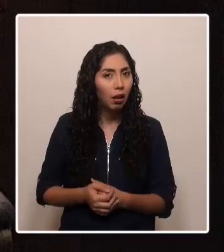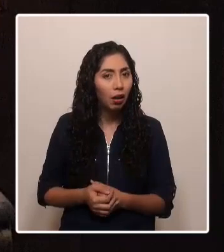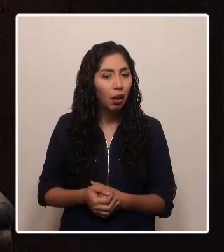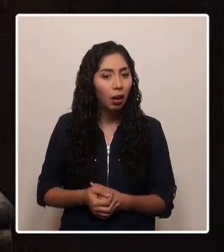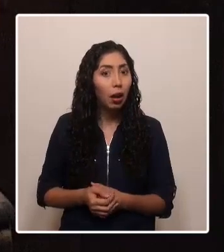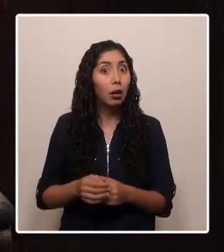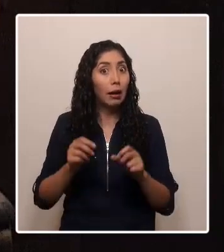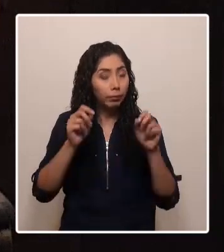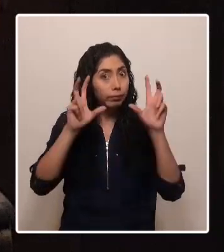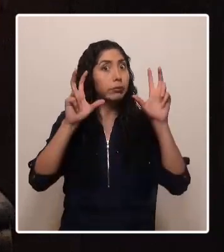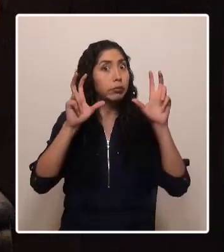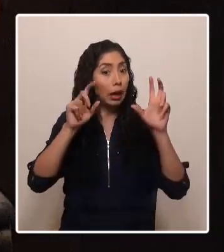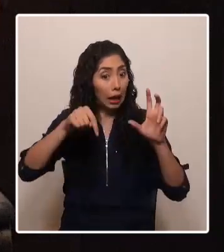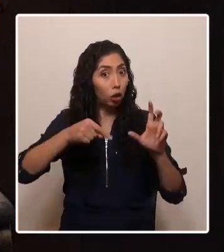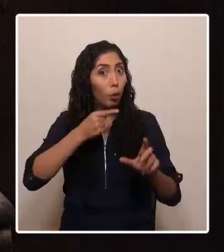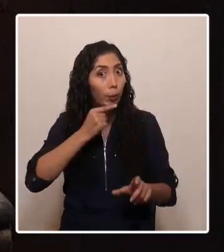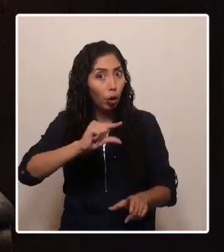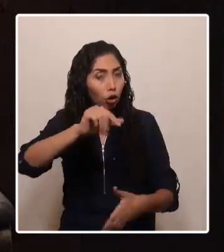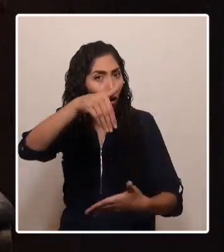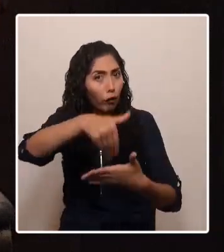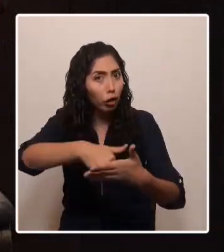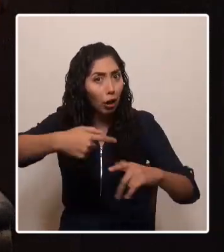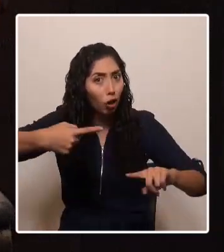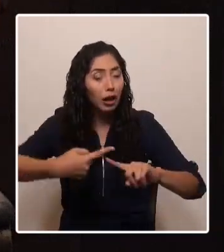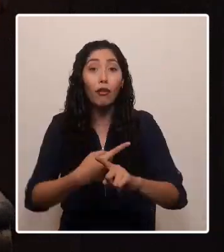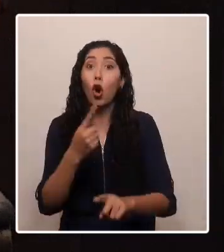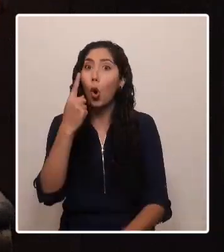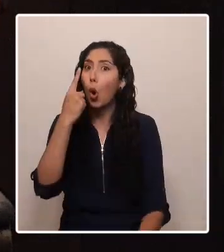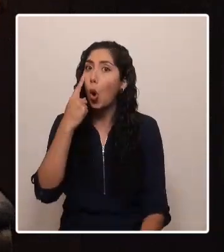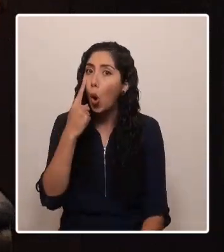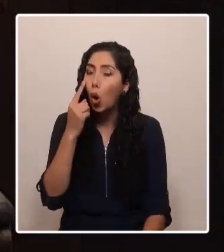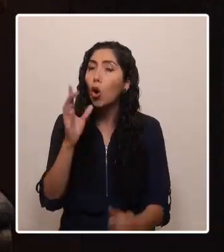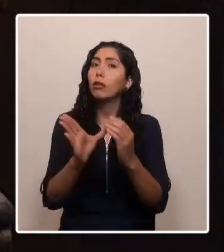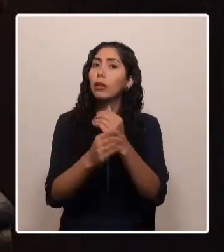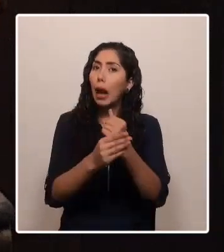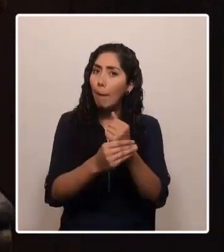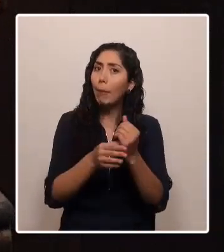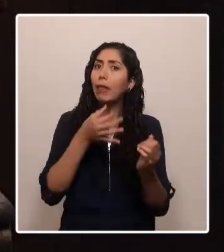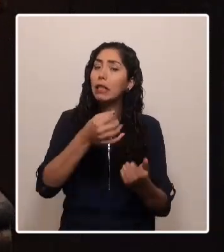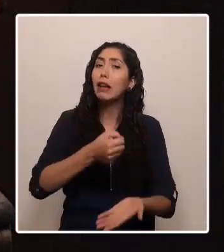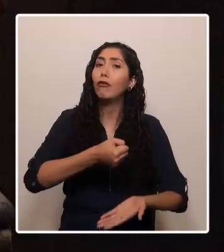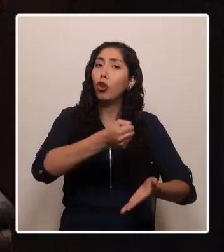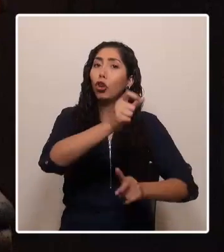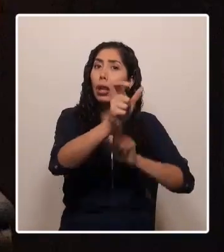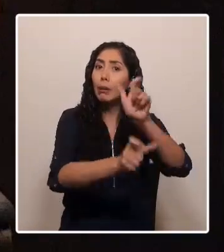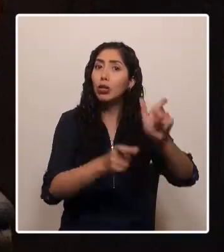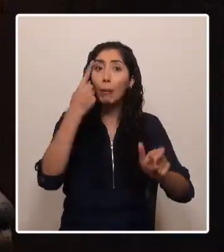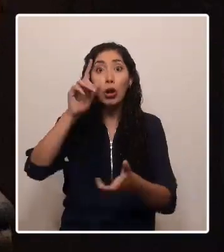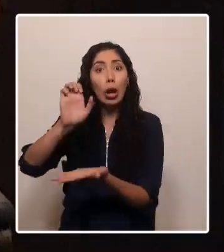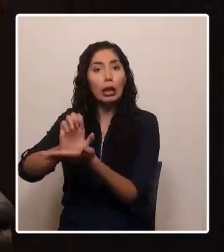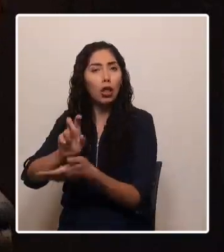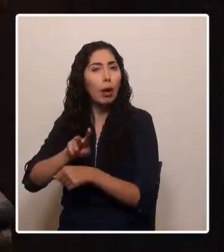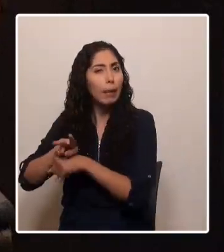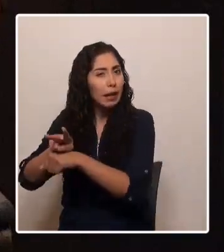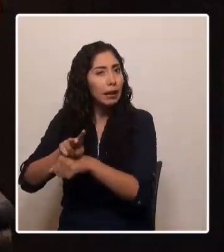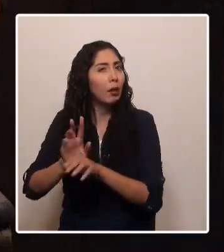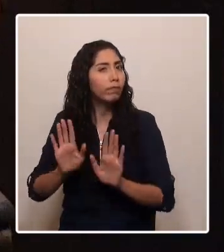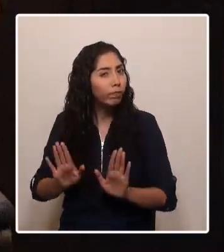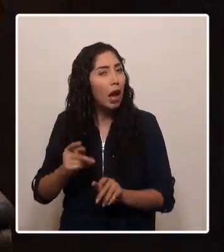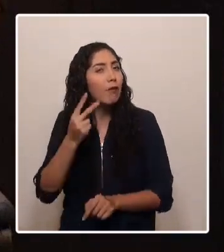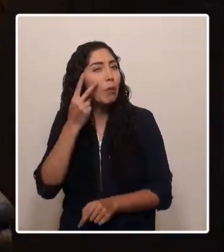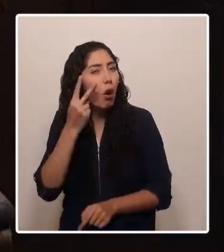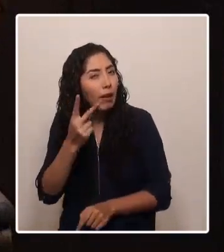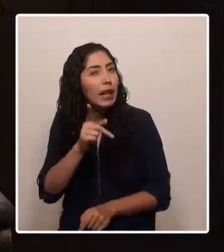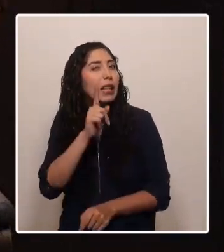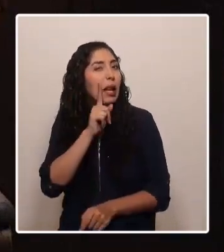muy pronto. Y ojo con la trampa de que los fondos son de las personas, pero los administrará el Estado. Ahí veremos quién